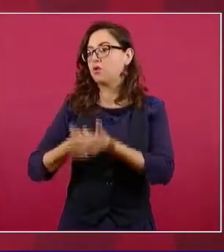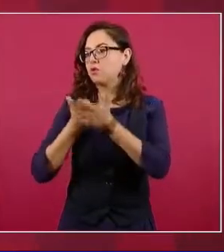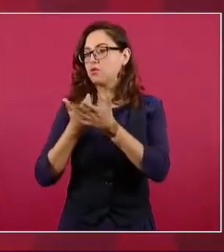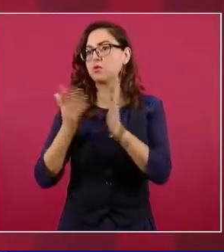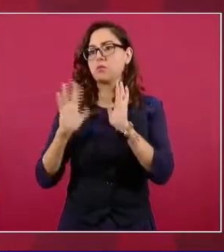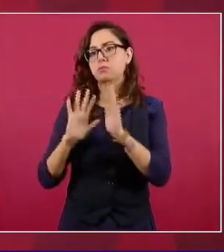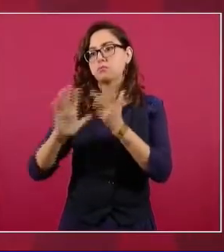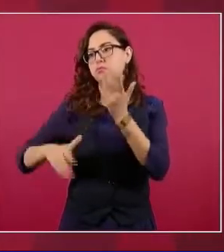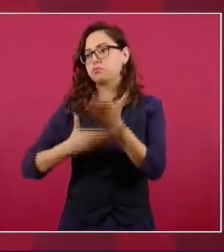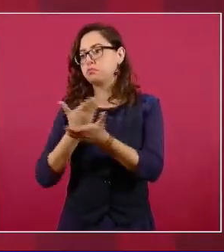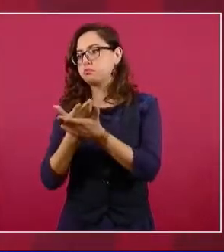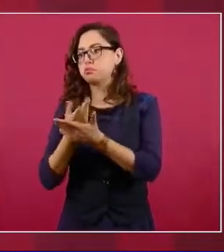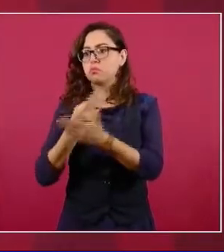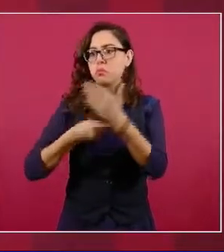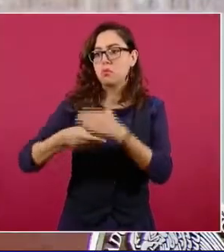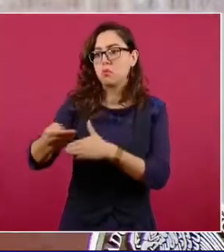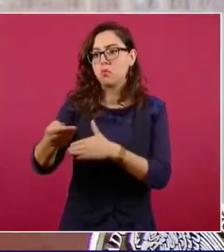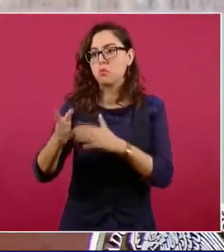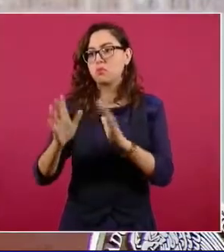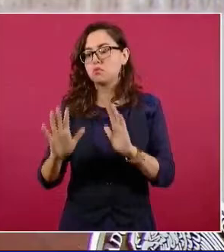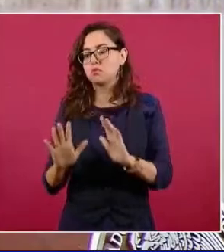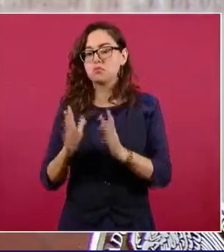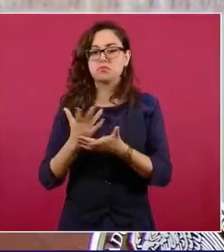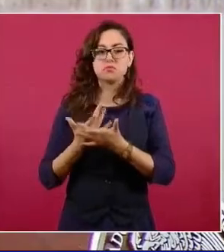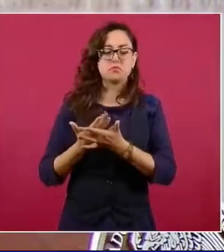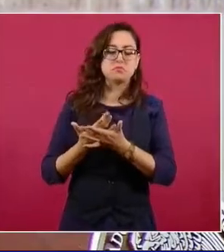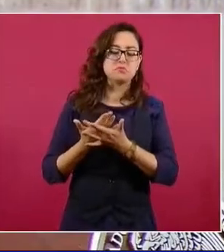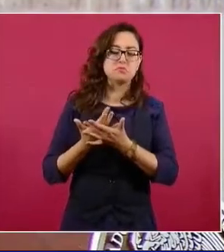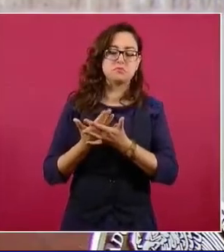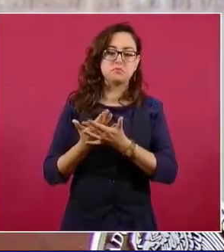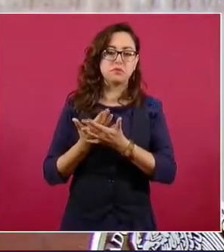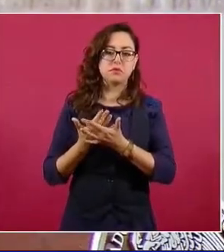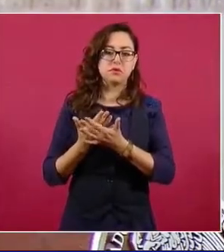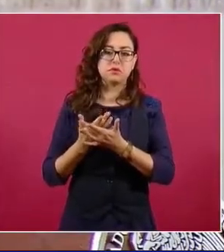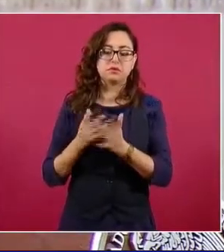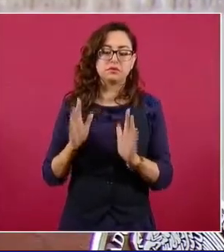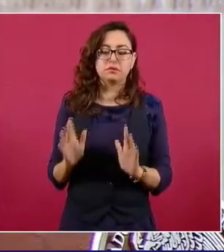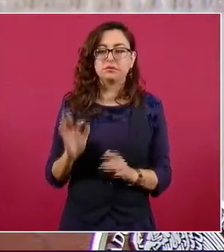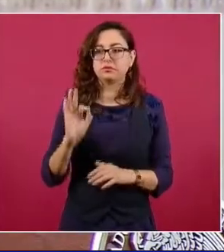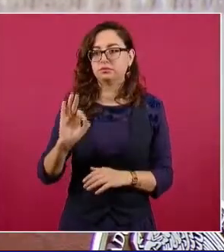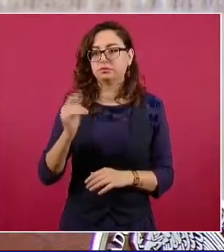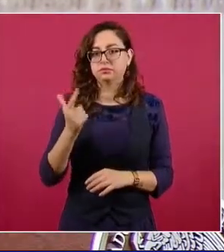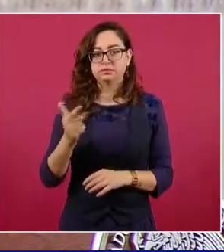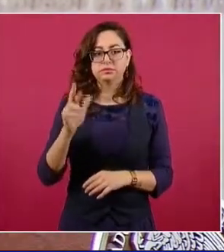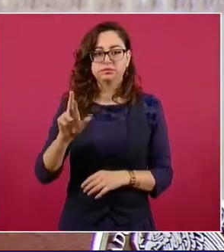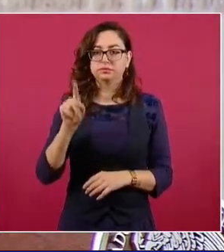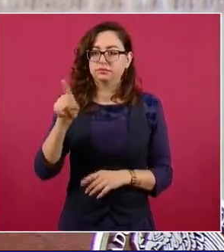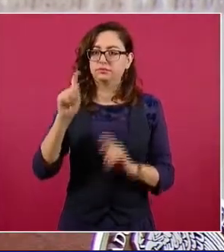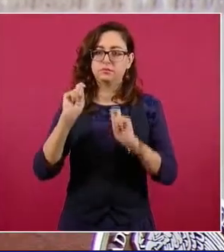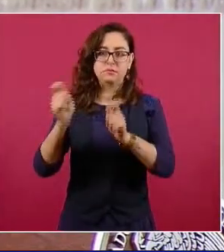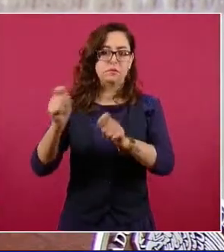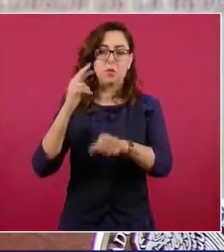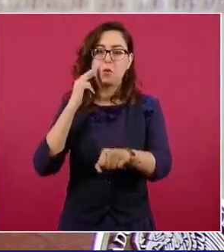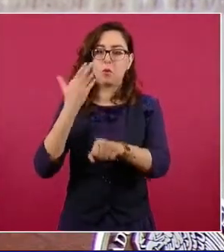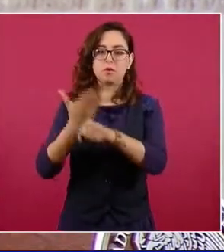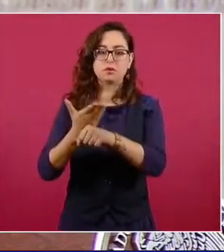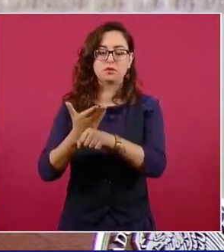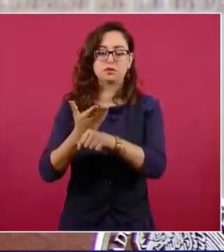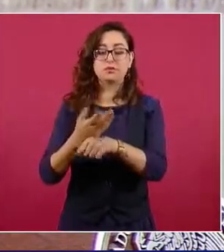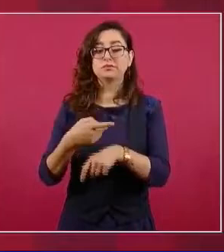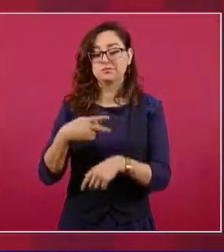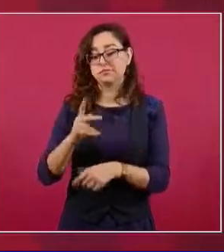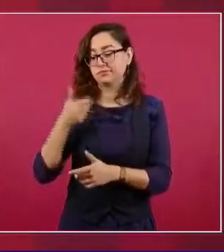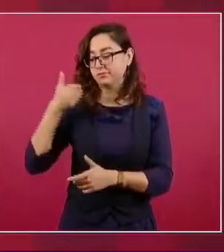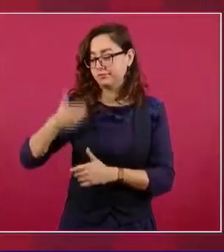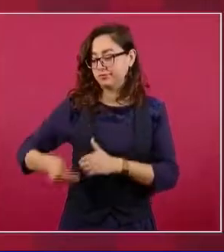pruebas y la Fiscalía resuelva, en definitiva. Pero es un